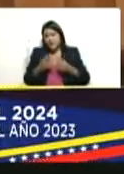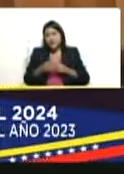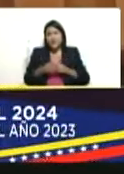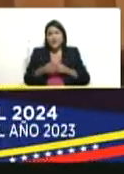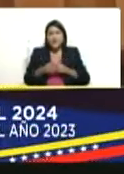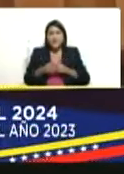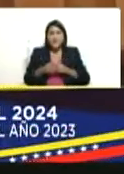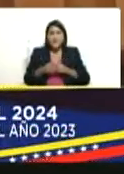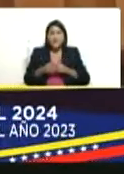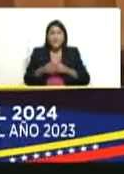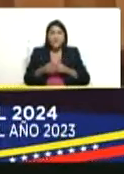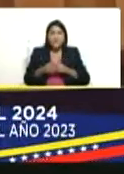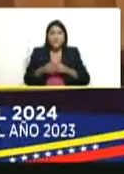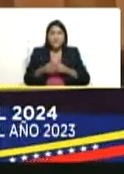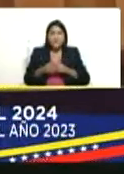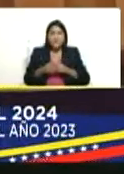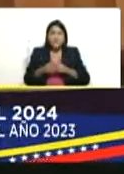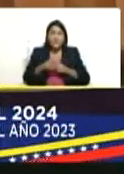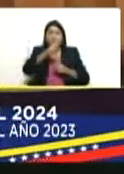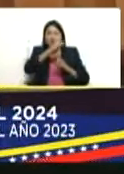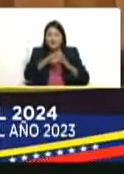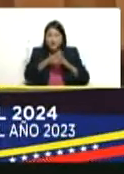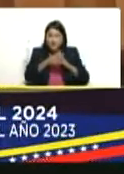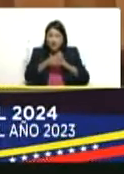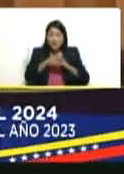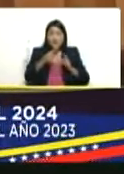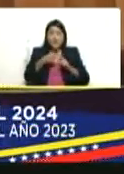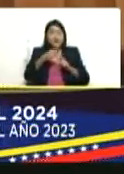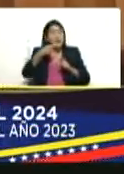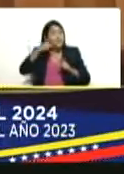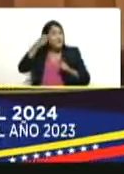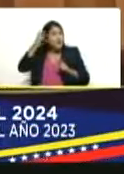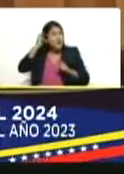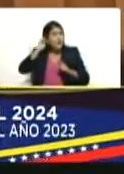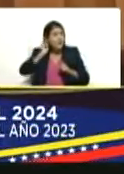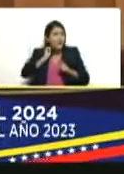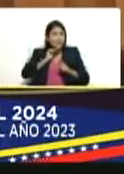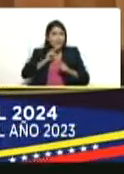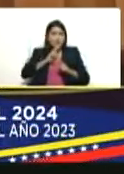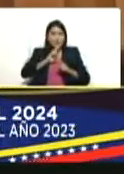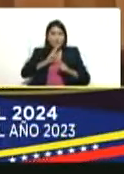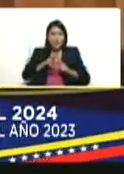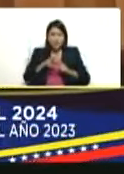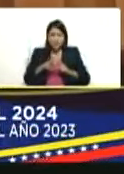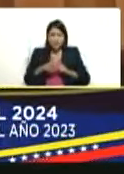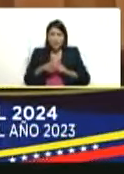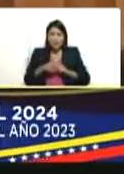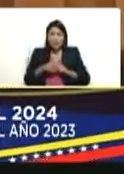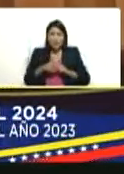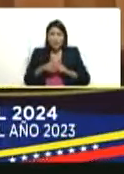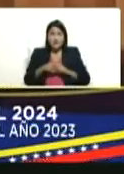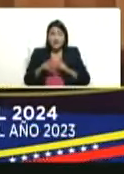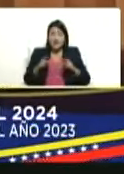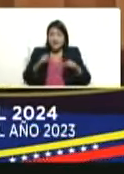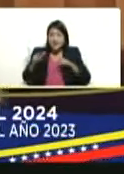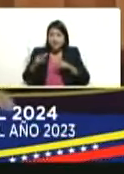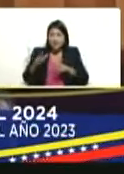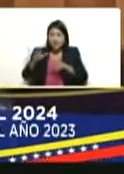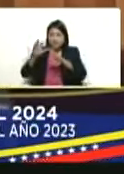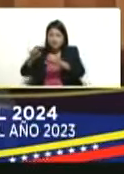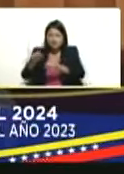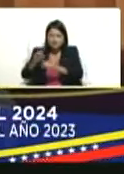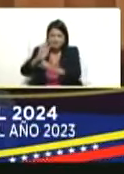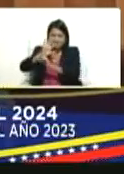el imperio, Don Imperio y Doña Pataleta dijeron, los tenemos, son nuestros, nos vamos para